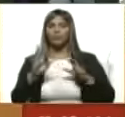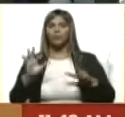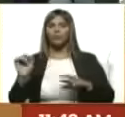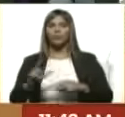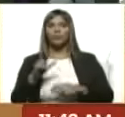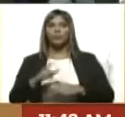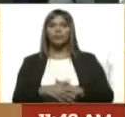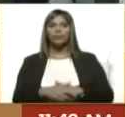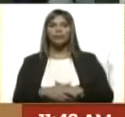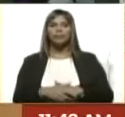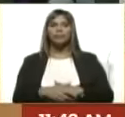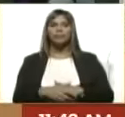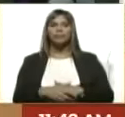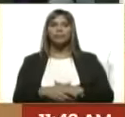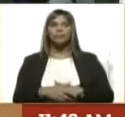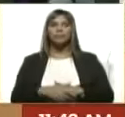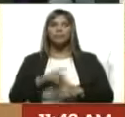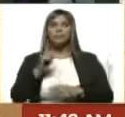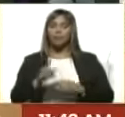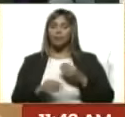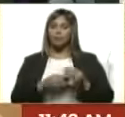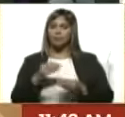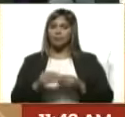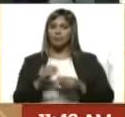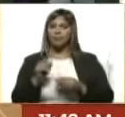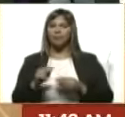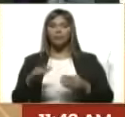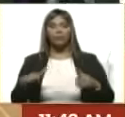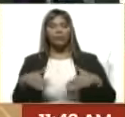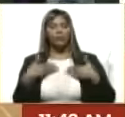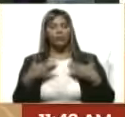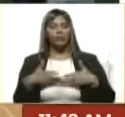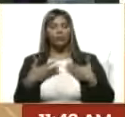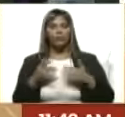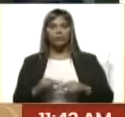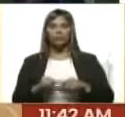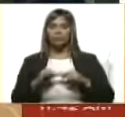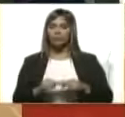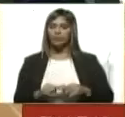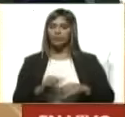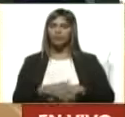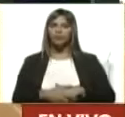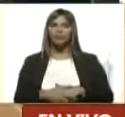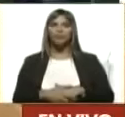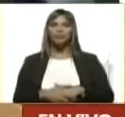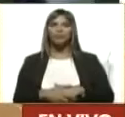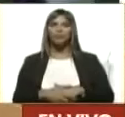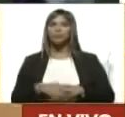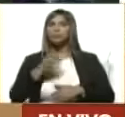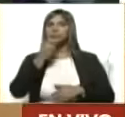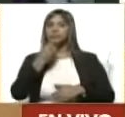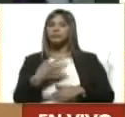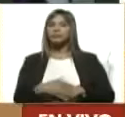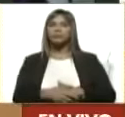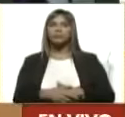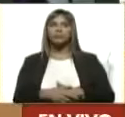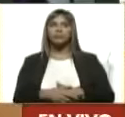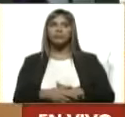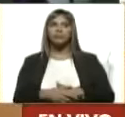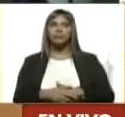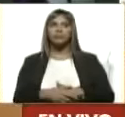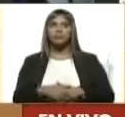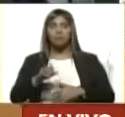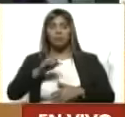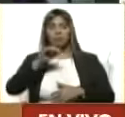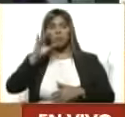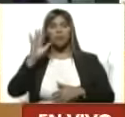julio. Y debemos hacerlo con el entusiasmo, la alegría. Bueno, llegó Mervin. Mervin